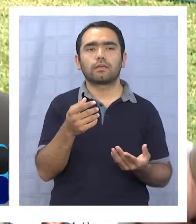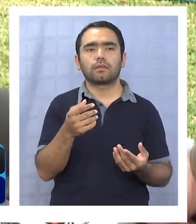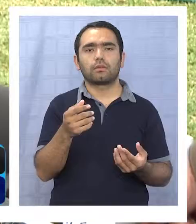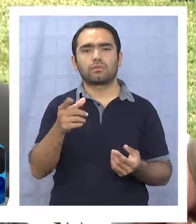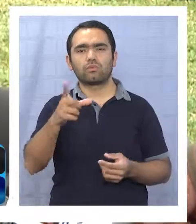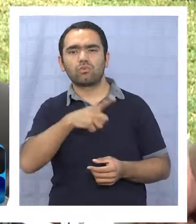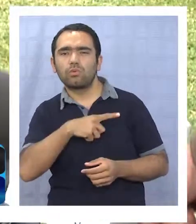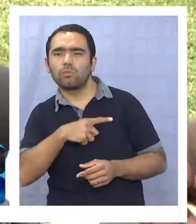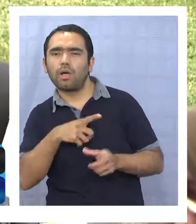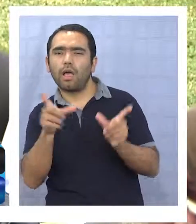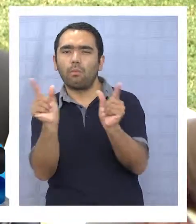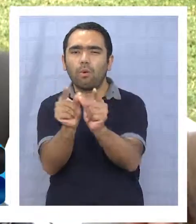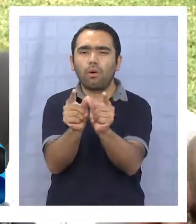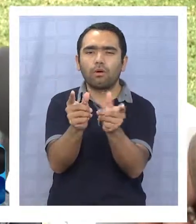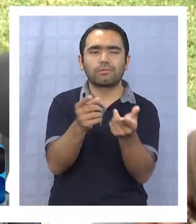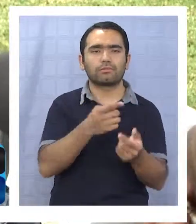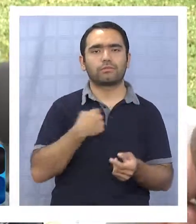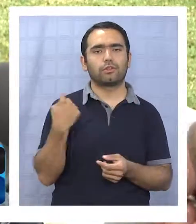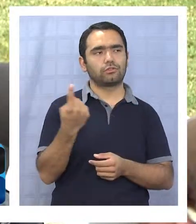pagar todo